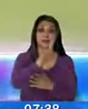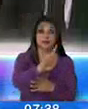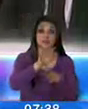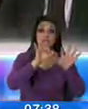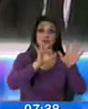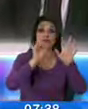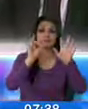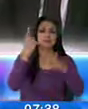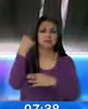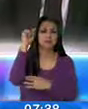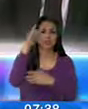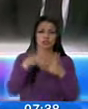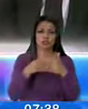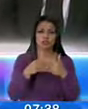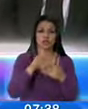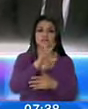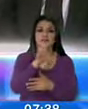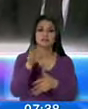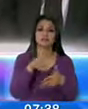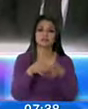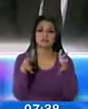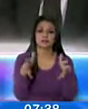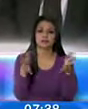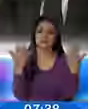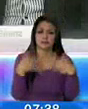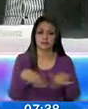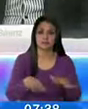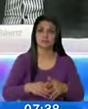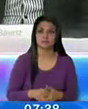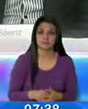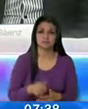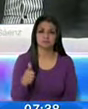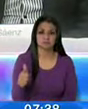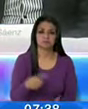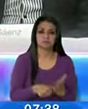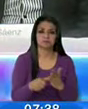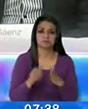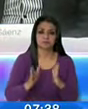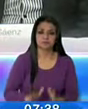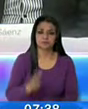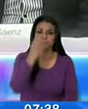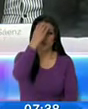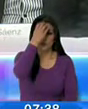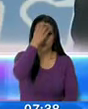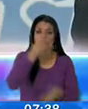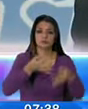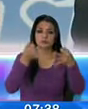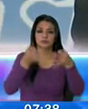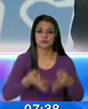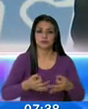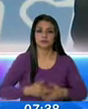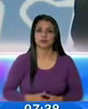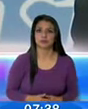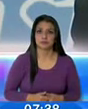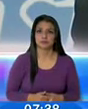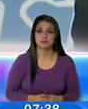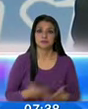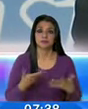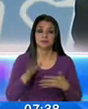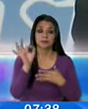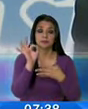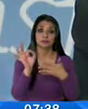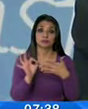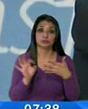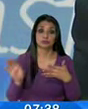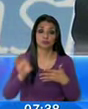a 3.900 profesores, afirmación efectuada por Van der Falconi, ministro de Educación. Y hay un presupuesto